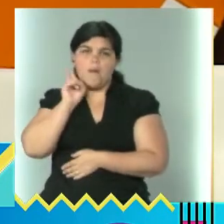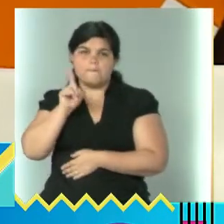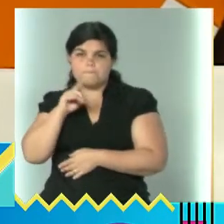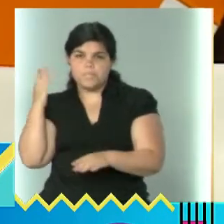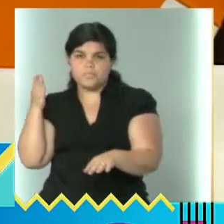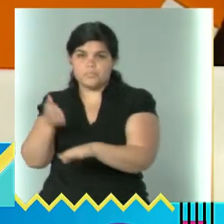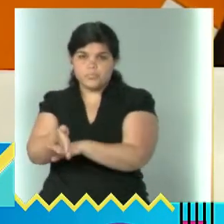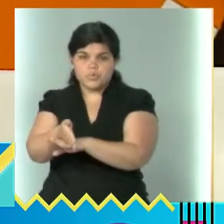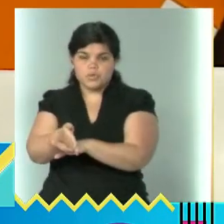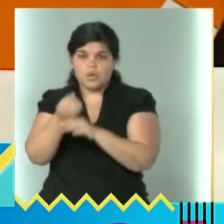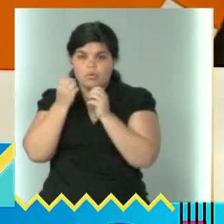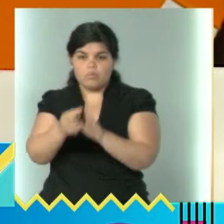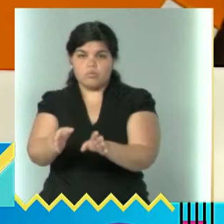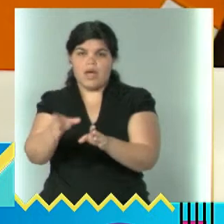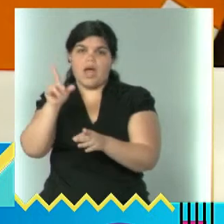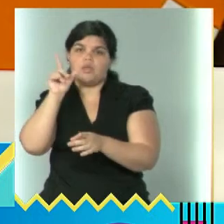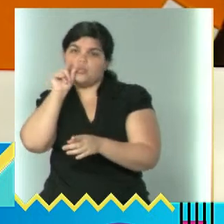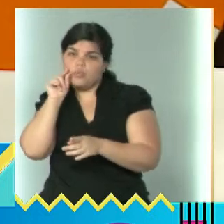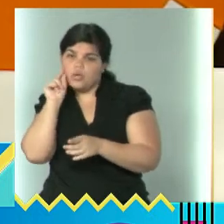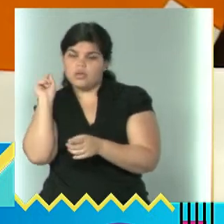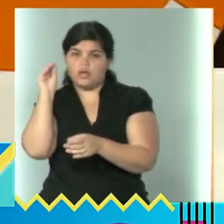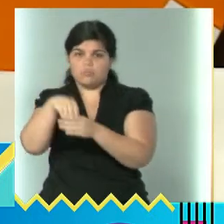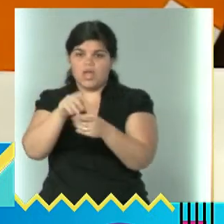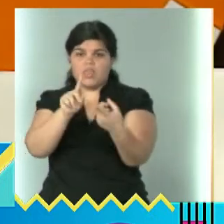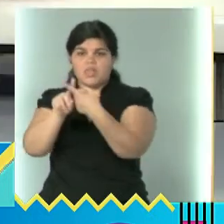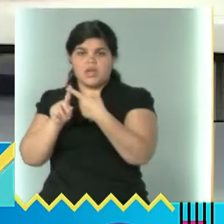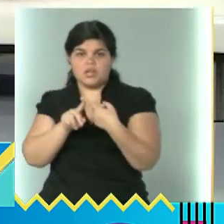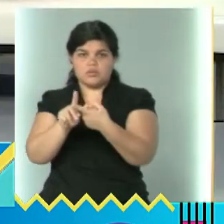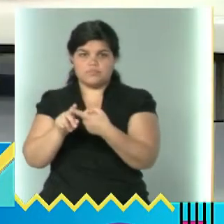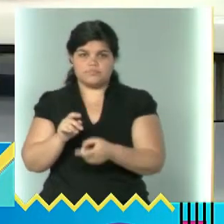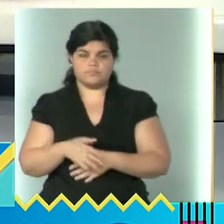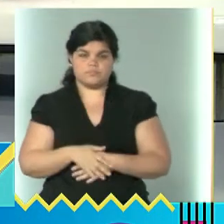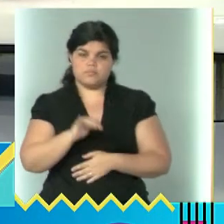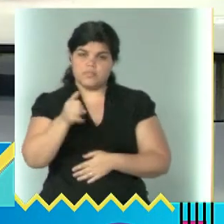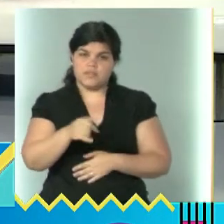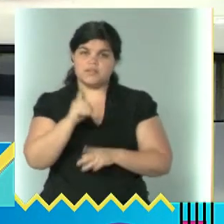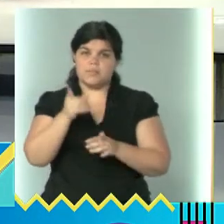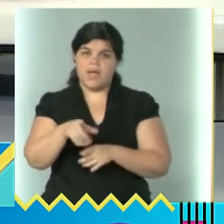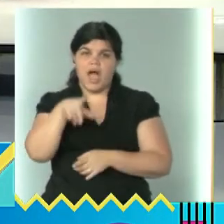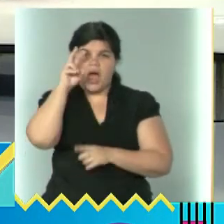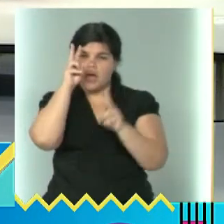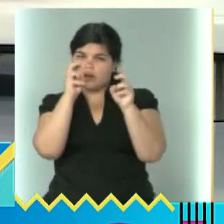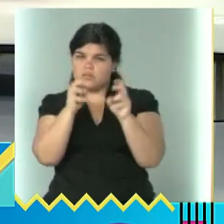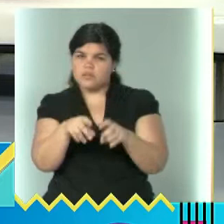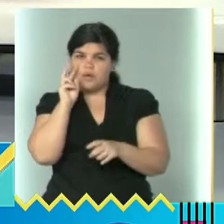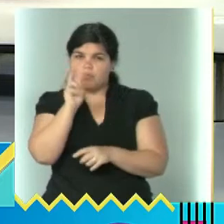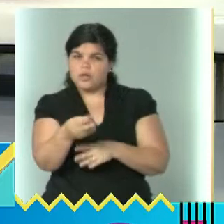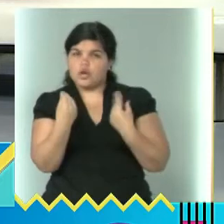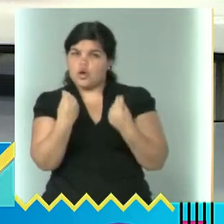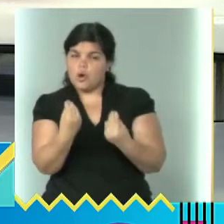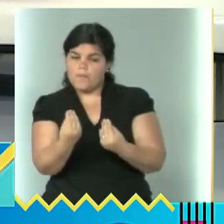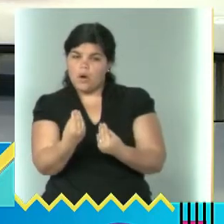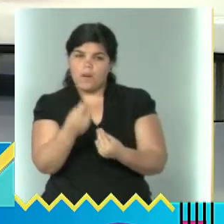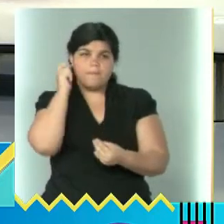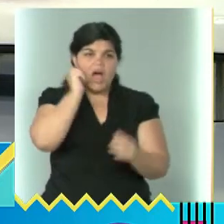sociales, y cómo eso empiezan a ser sus primeras interacciones. O sea, esa persona... Sí, de analizarles, ver también cómo adultos siguen a un bebé dentro de una